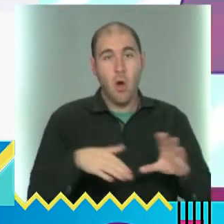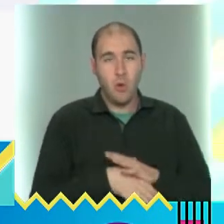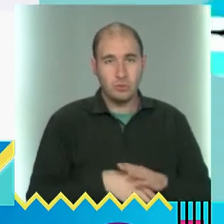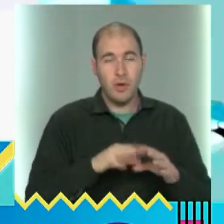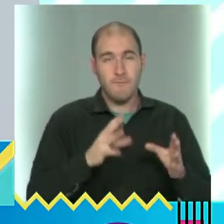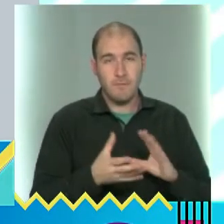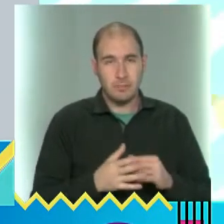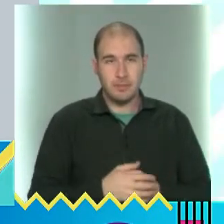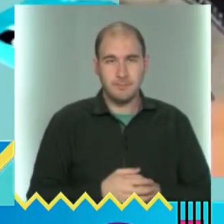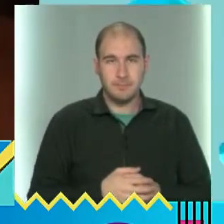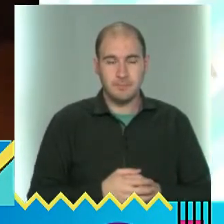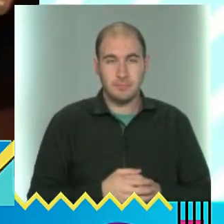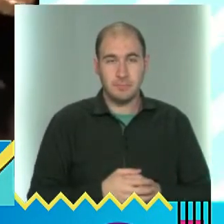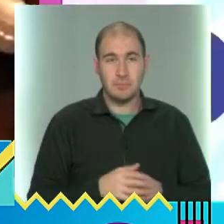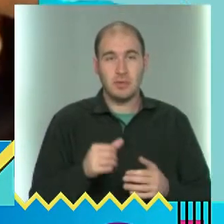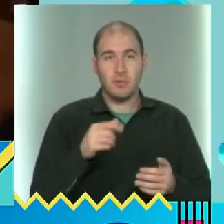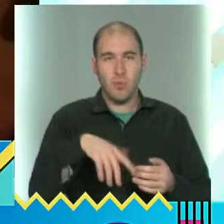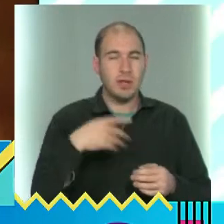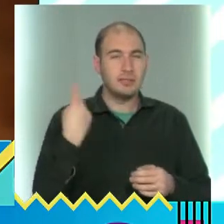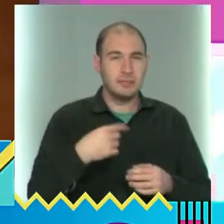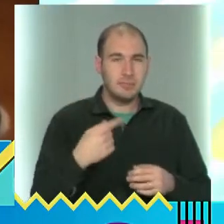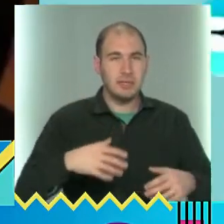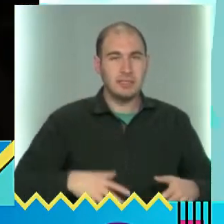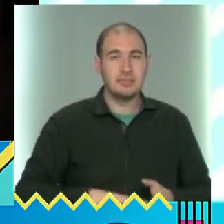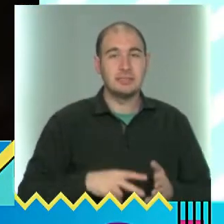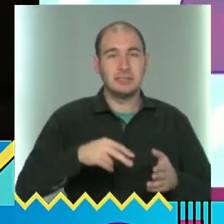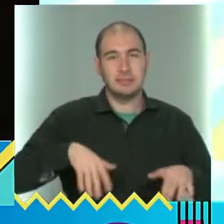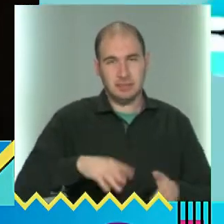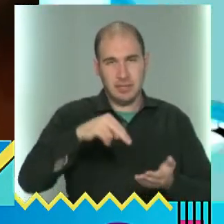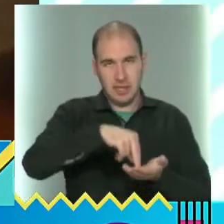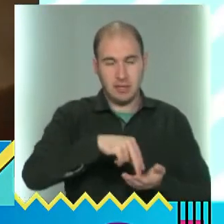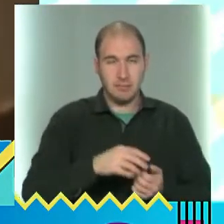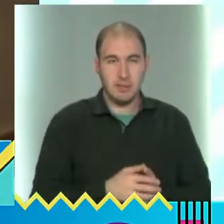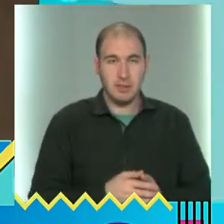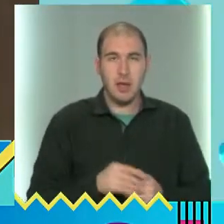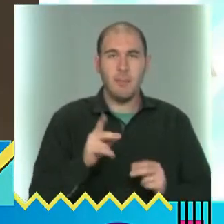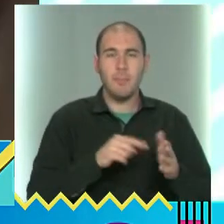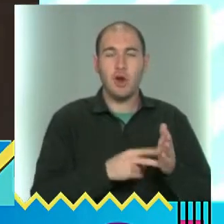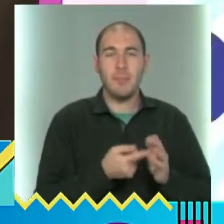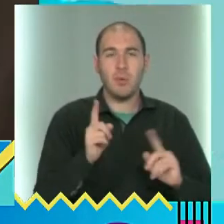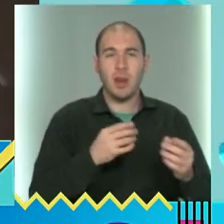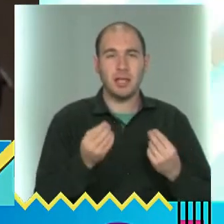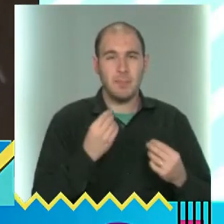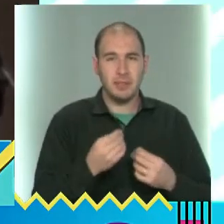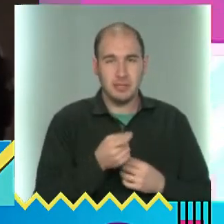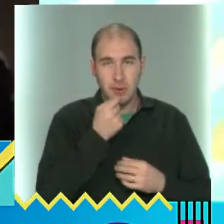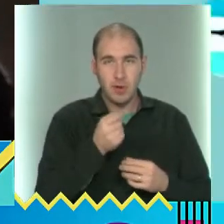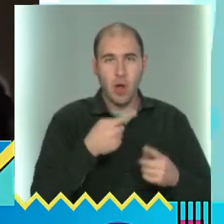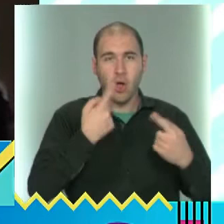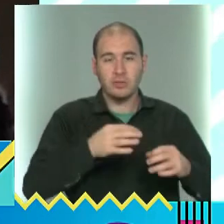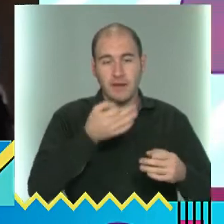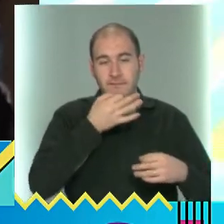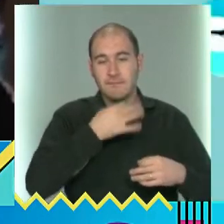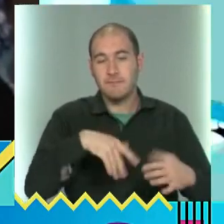mecanismo de centro de gravedad constante en la silla de ruedas. El problema es, ¿qué sucede si lanzamos nuestro producto